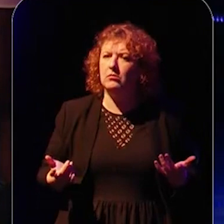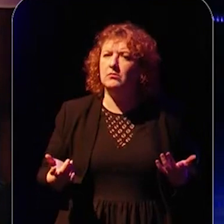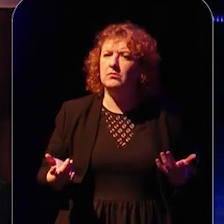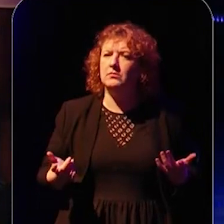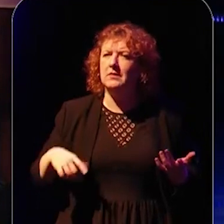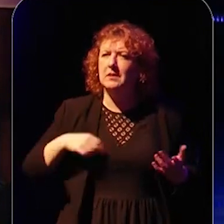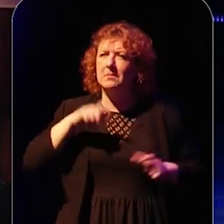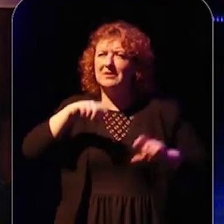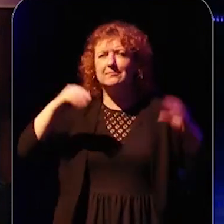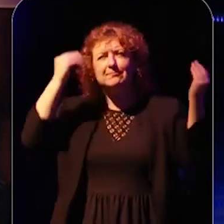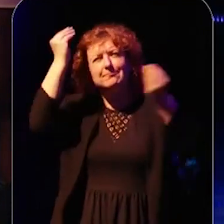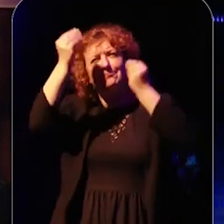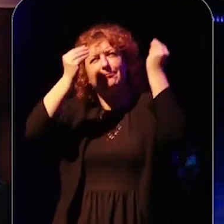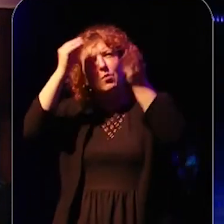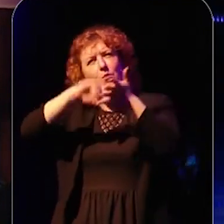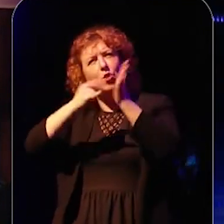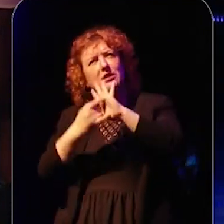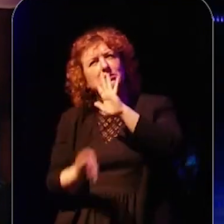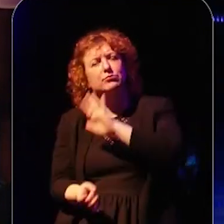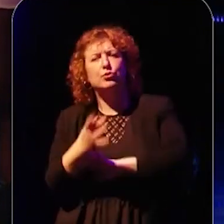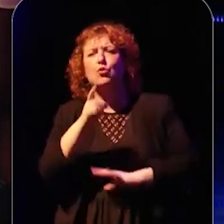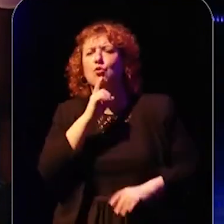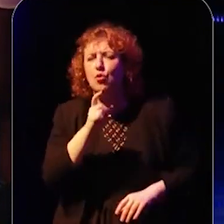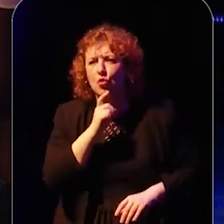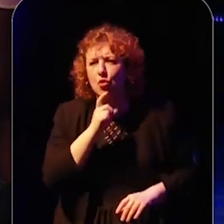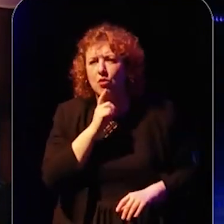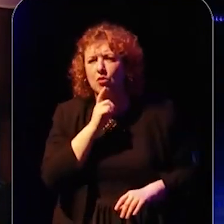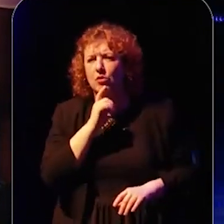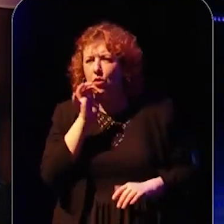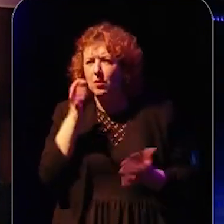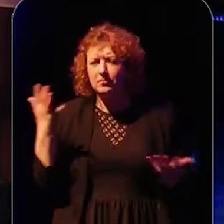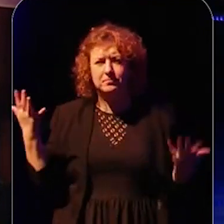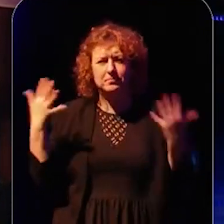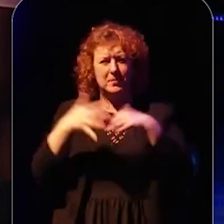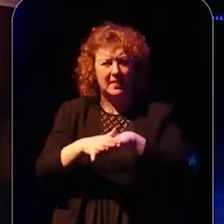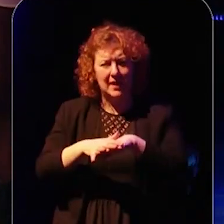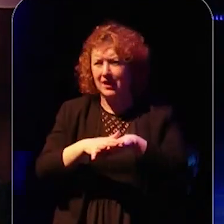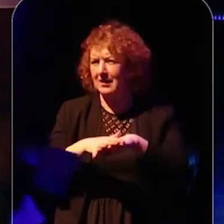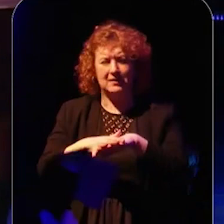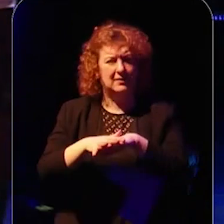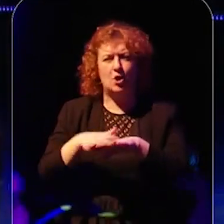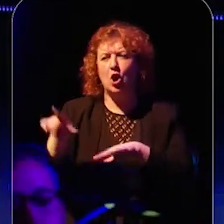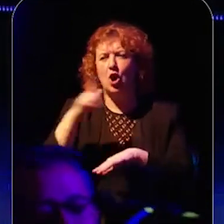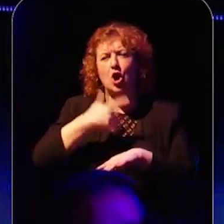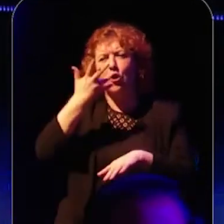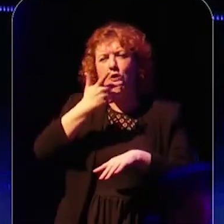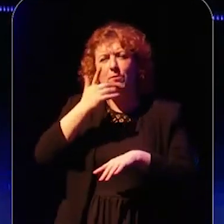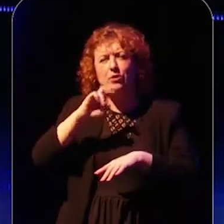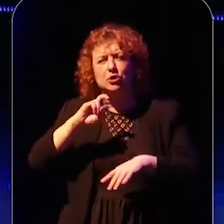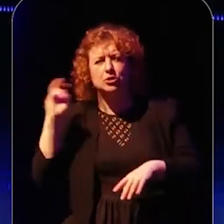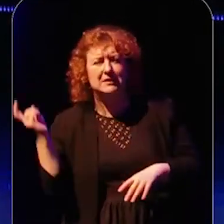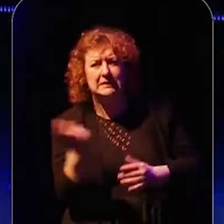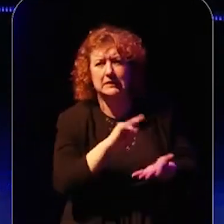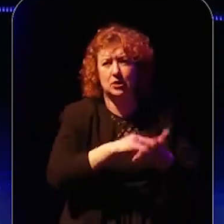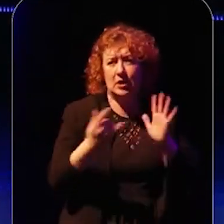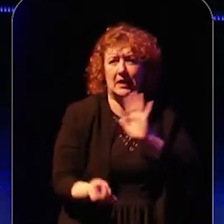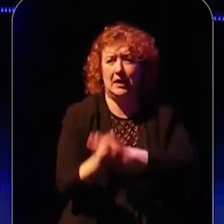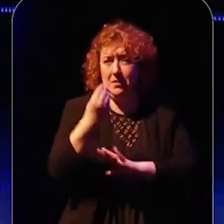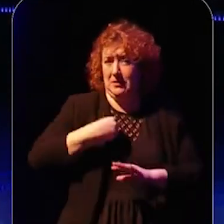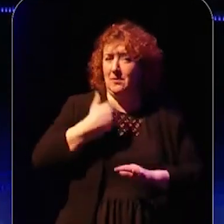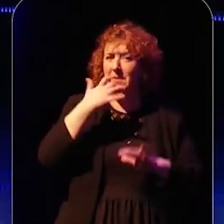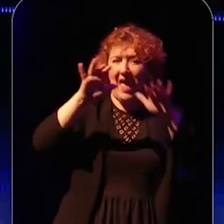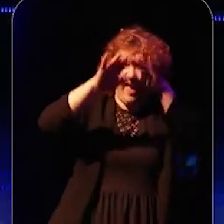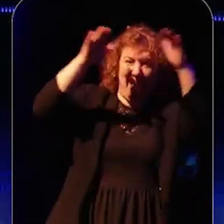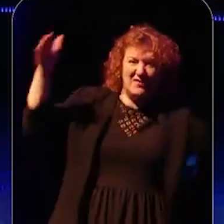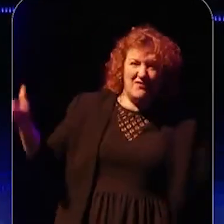es capaz de idear este tipo de proyectos, ¿cómo es capaz de fusionar la tecnología con todos sus conocimientos para crear cosas tan grandiosas